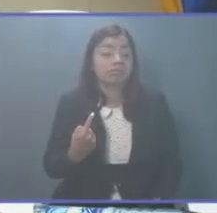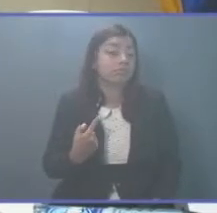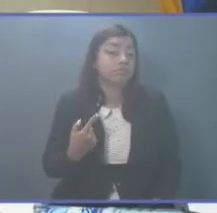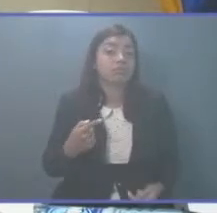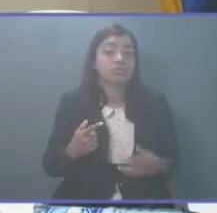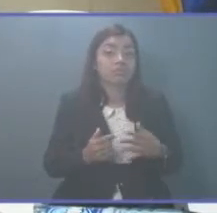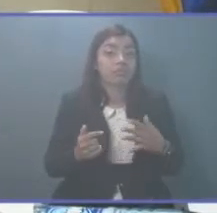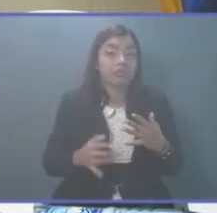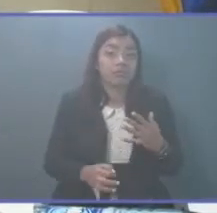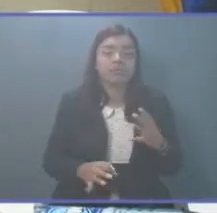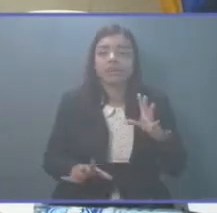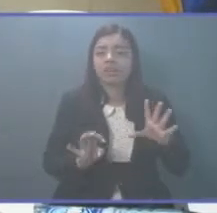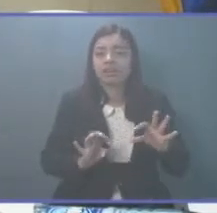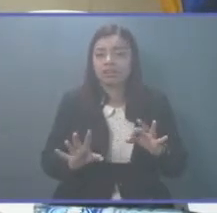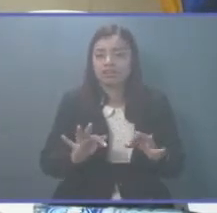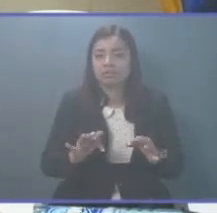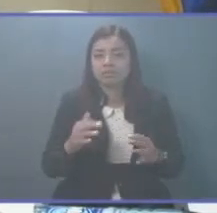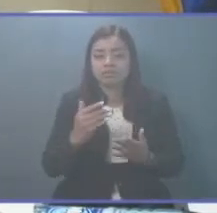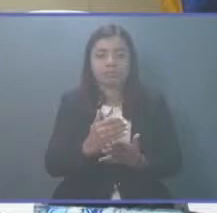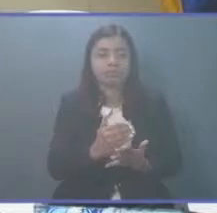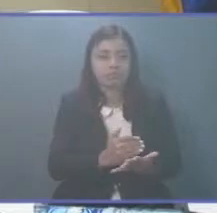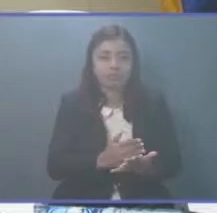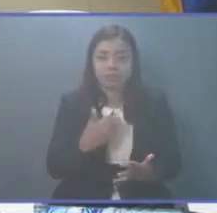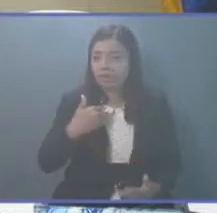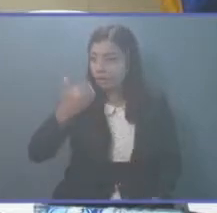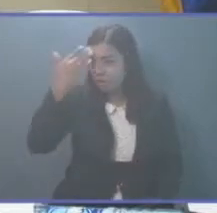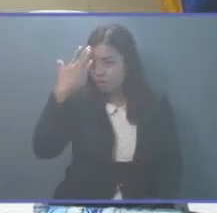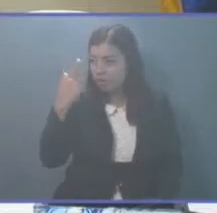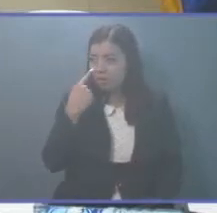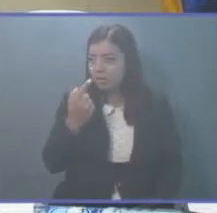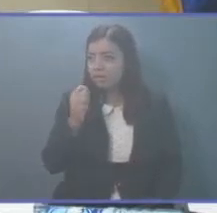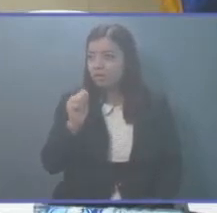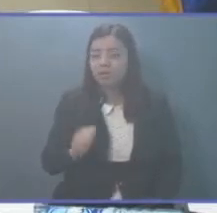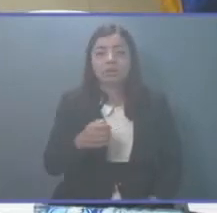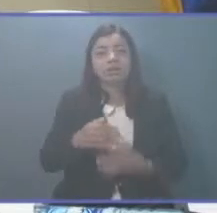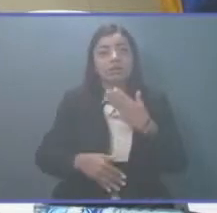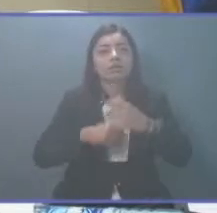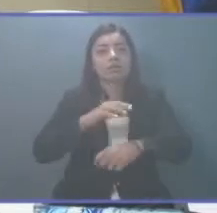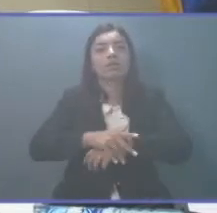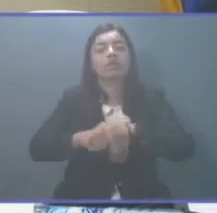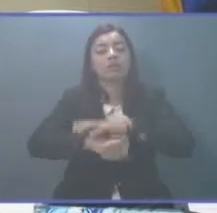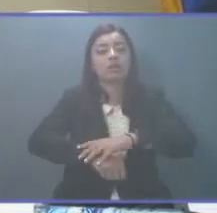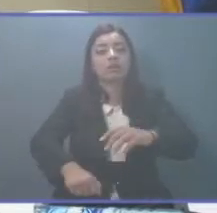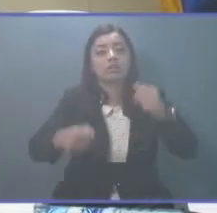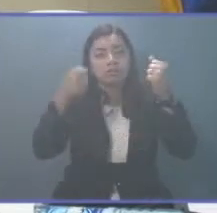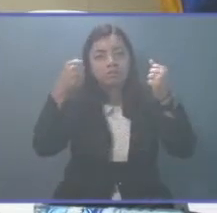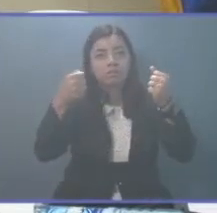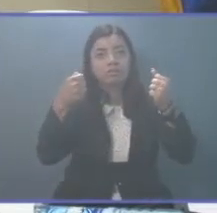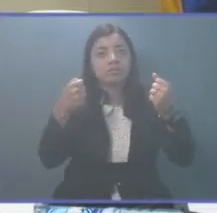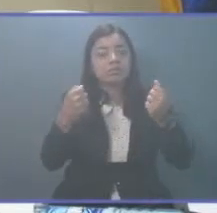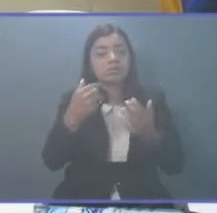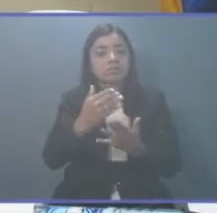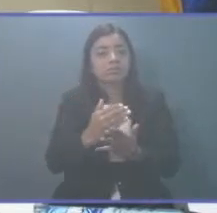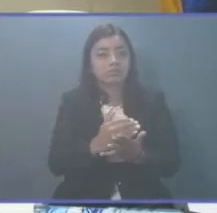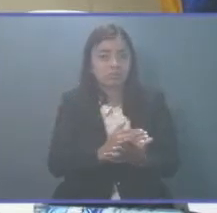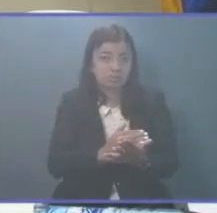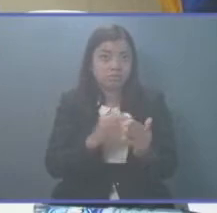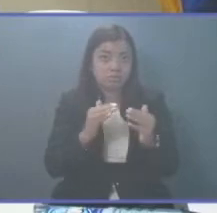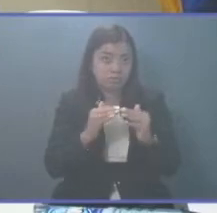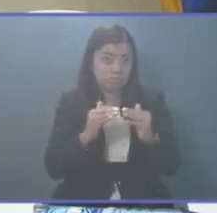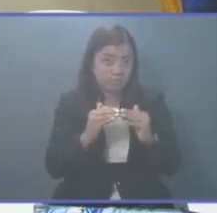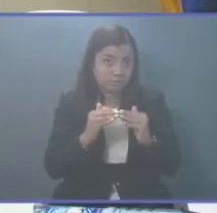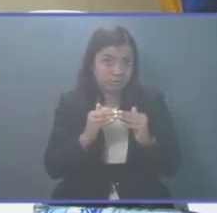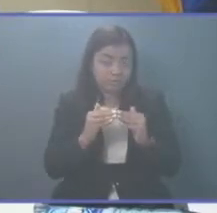esta ley tenga algunos elementos, yo no sé si se puede dentro del ámbito penal, pero que tenga algunos elementos retributivos también. O